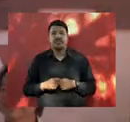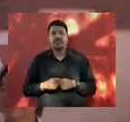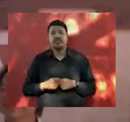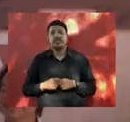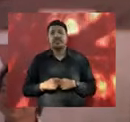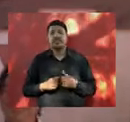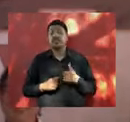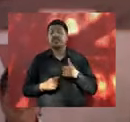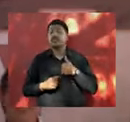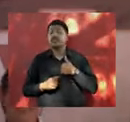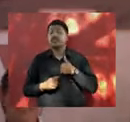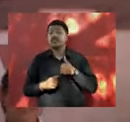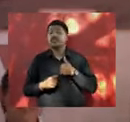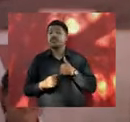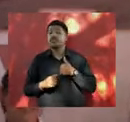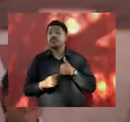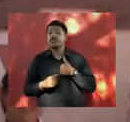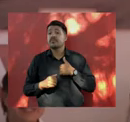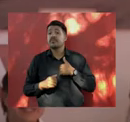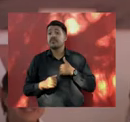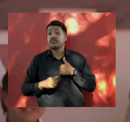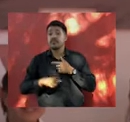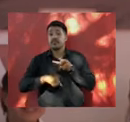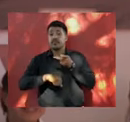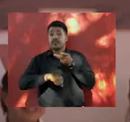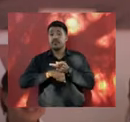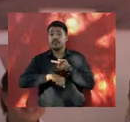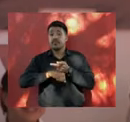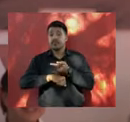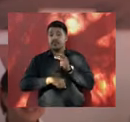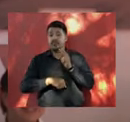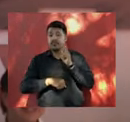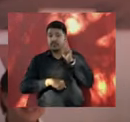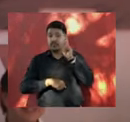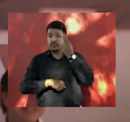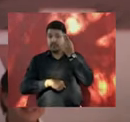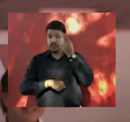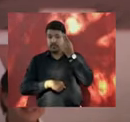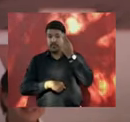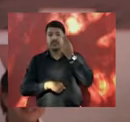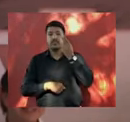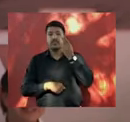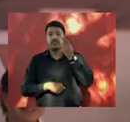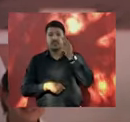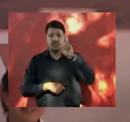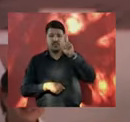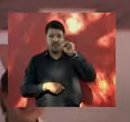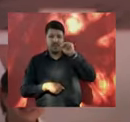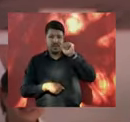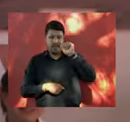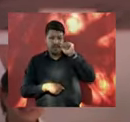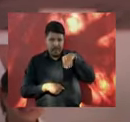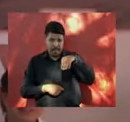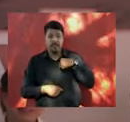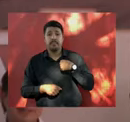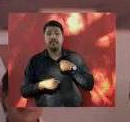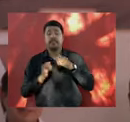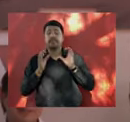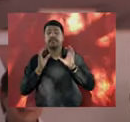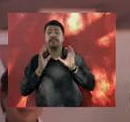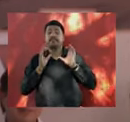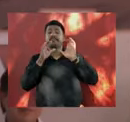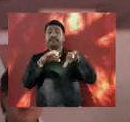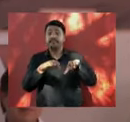Yo entré a la preparatoria de la UNAM, al CCH Sur. Y entonces hubo un